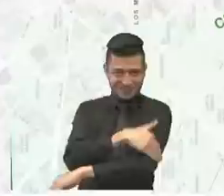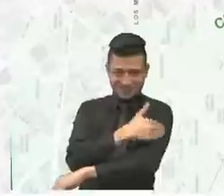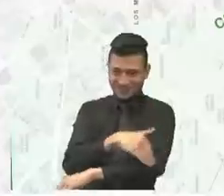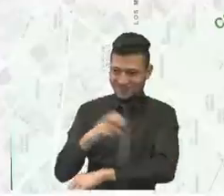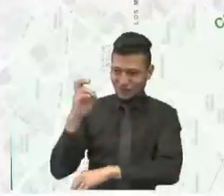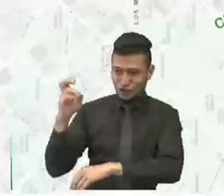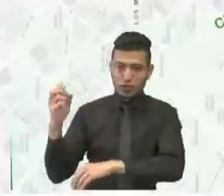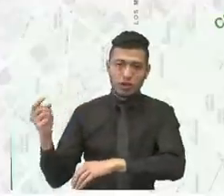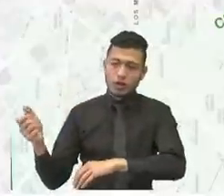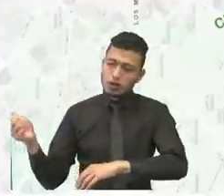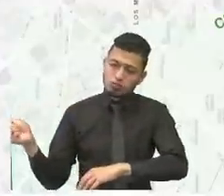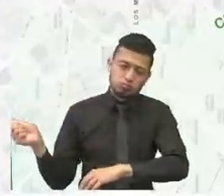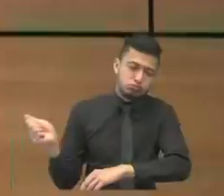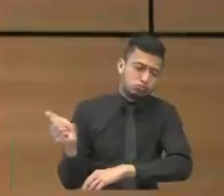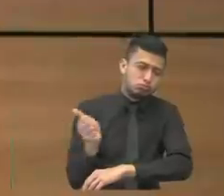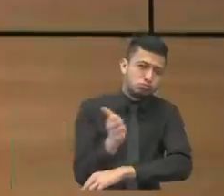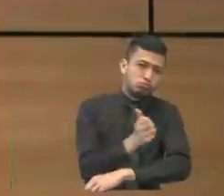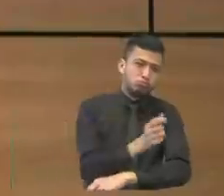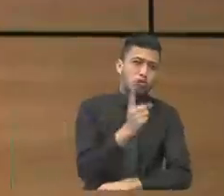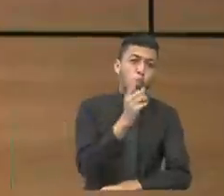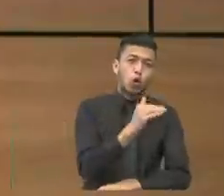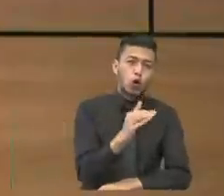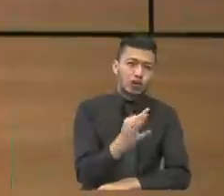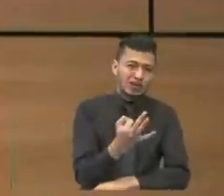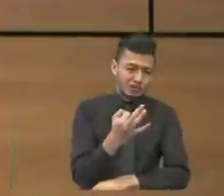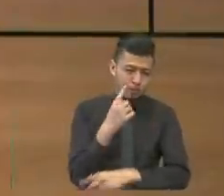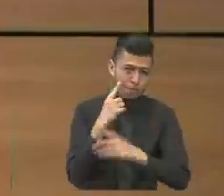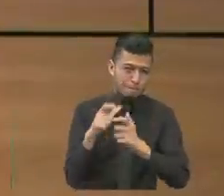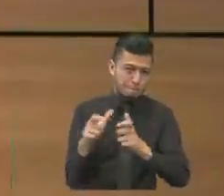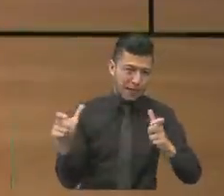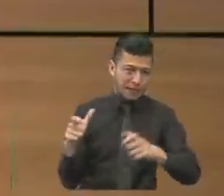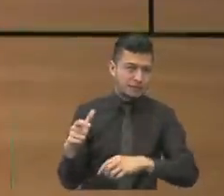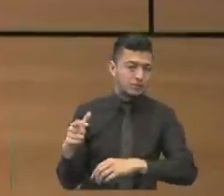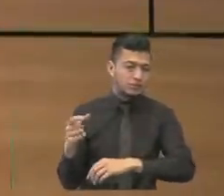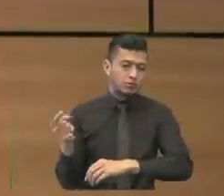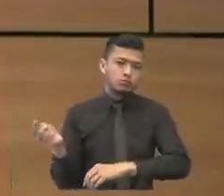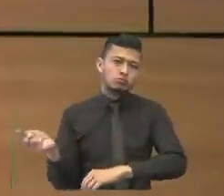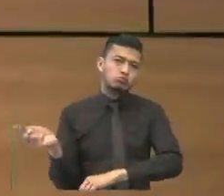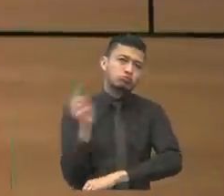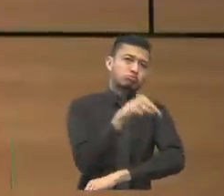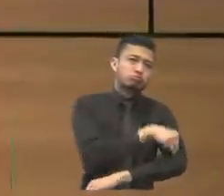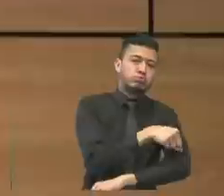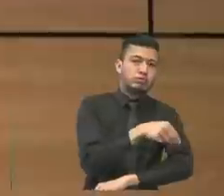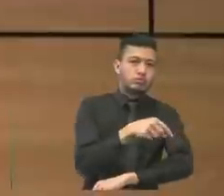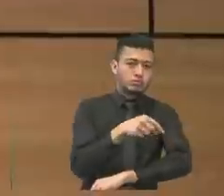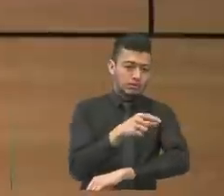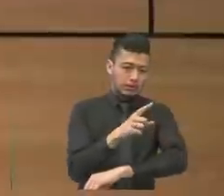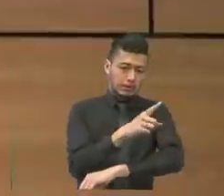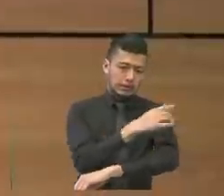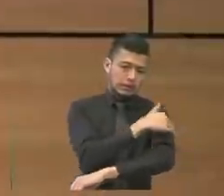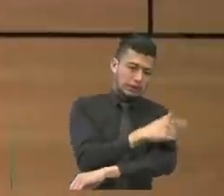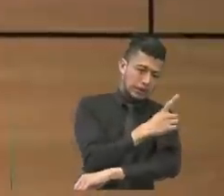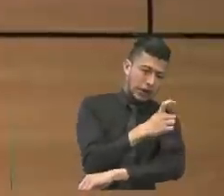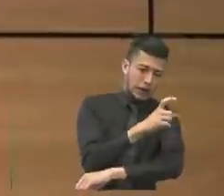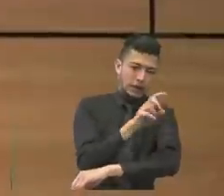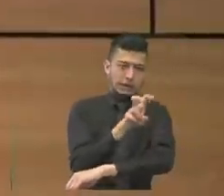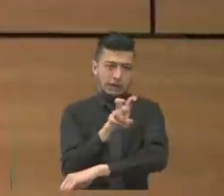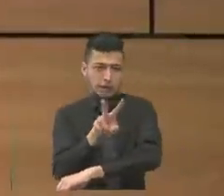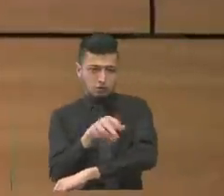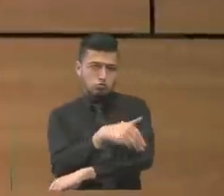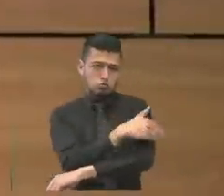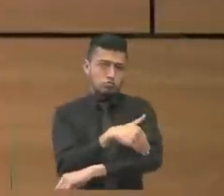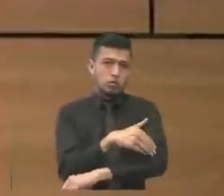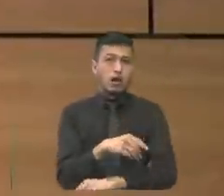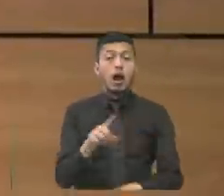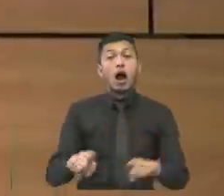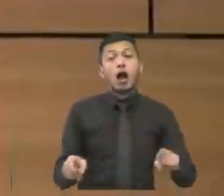un tercio de esos viajes va entre la 100 y la 72. O sea, ahí vienen viajes largos, pero también hay viajes cortos.